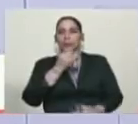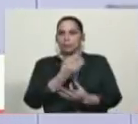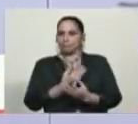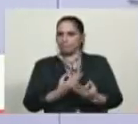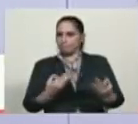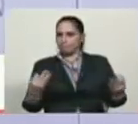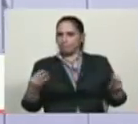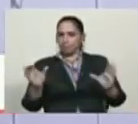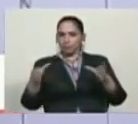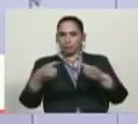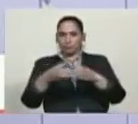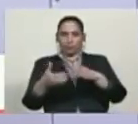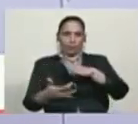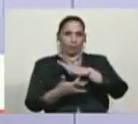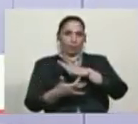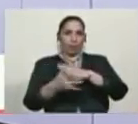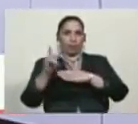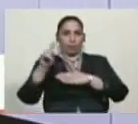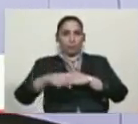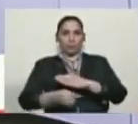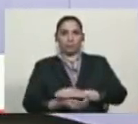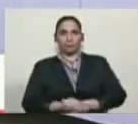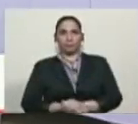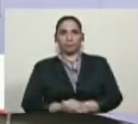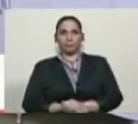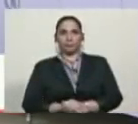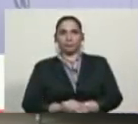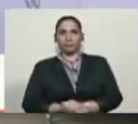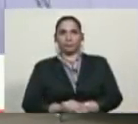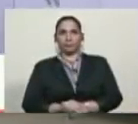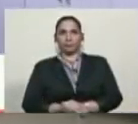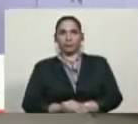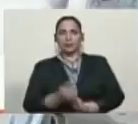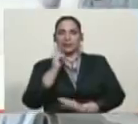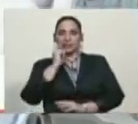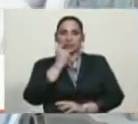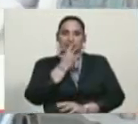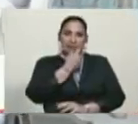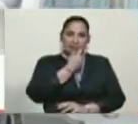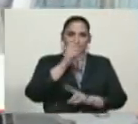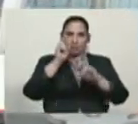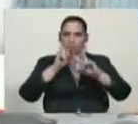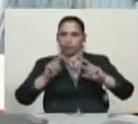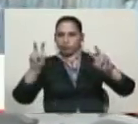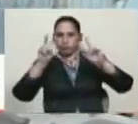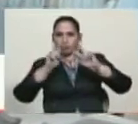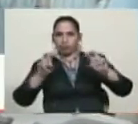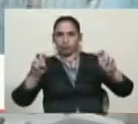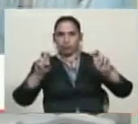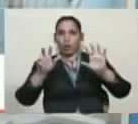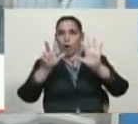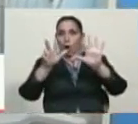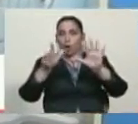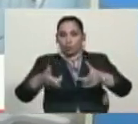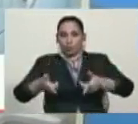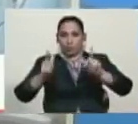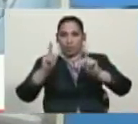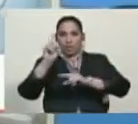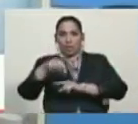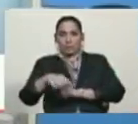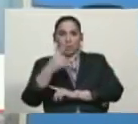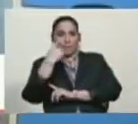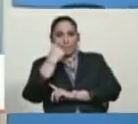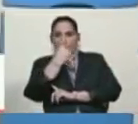los equipos así como bueno la estomatología la odontología que los ocho sillones ópticas populares